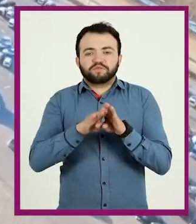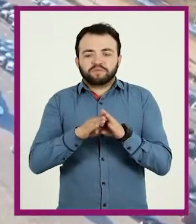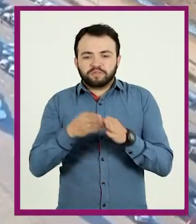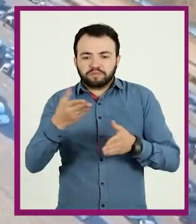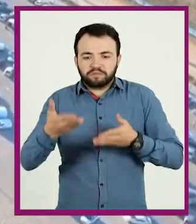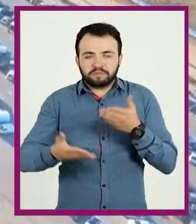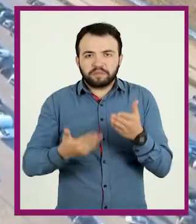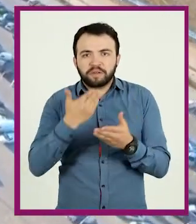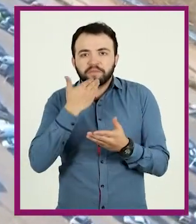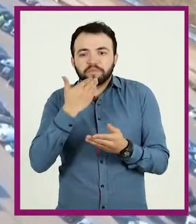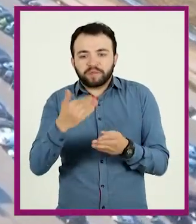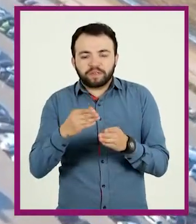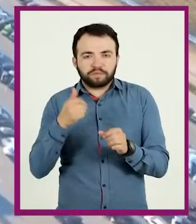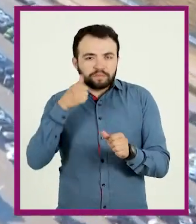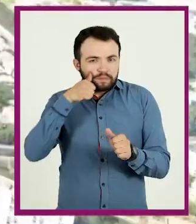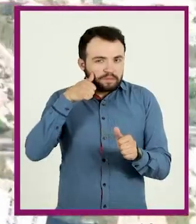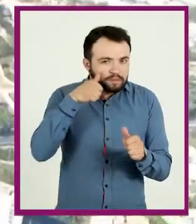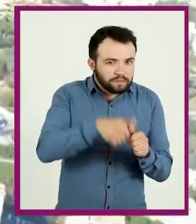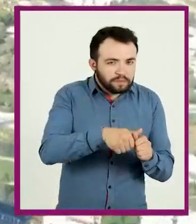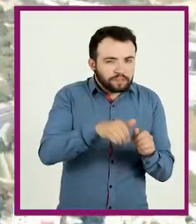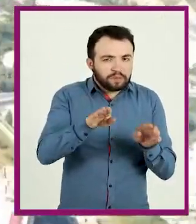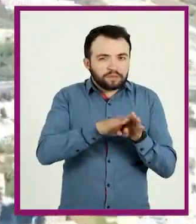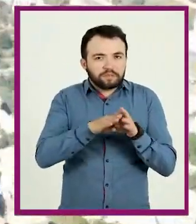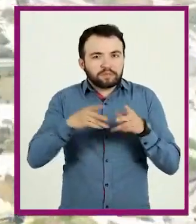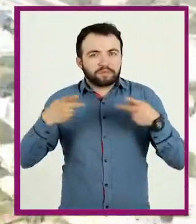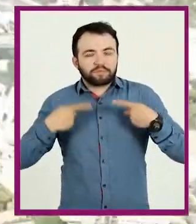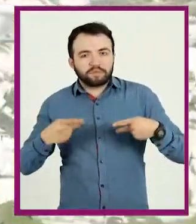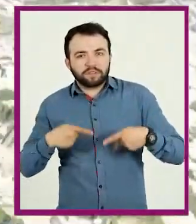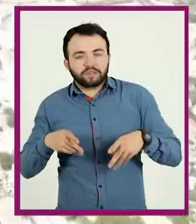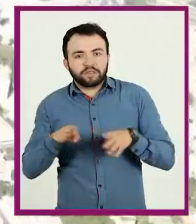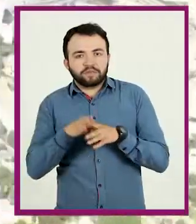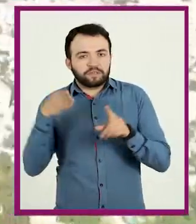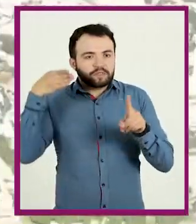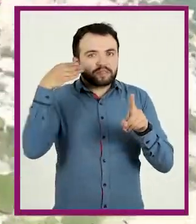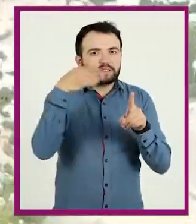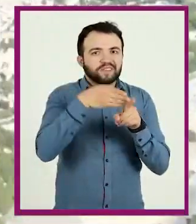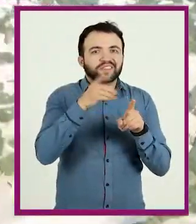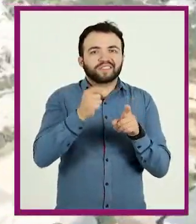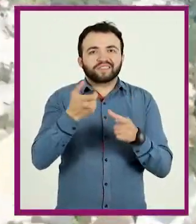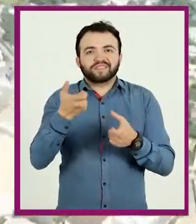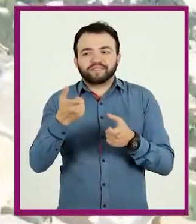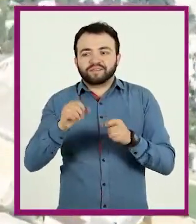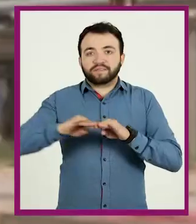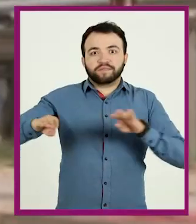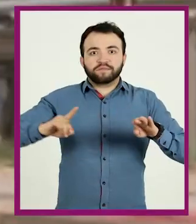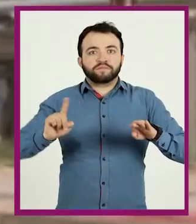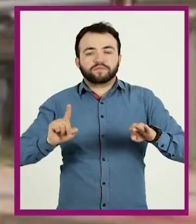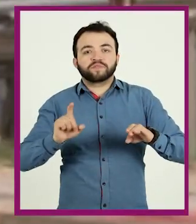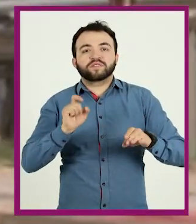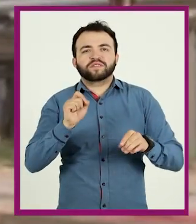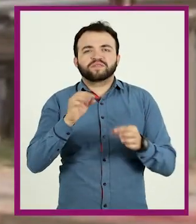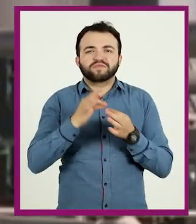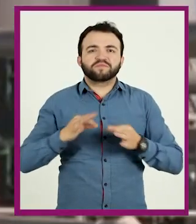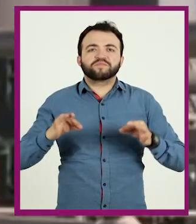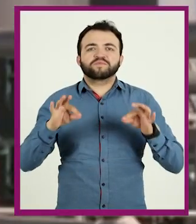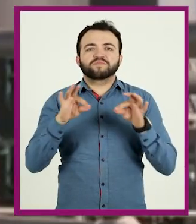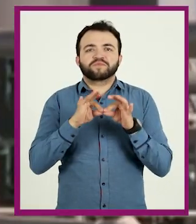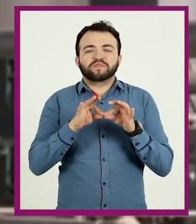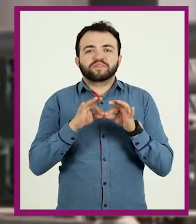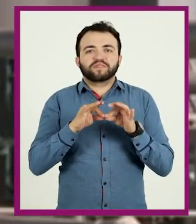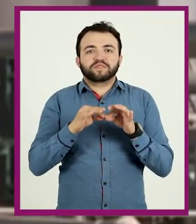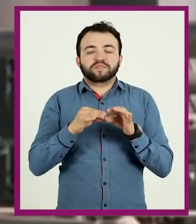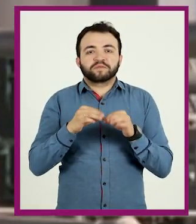bienestar efectivo de la población, más allá de las mediciones económicas aisladas. Sus principales